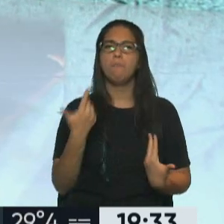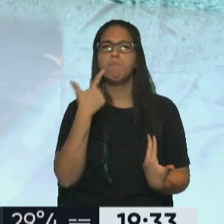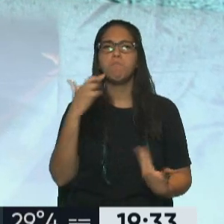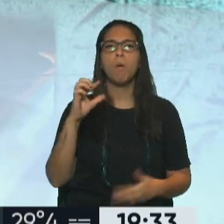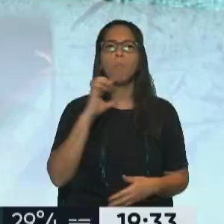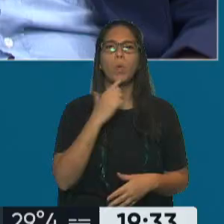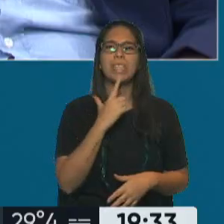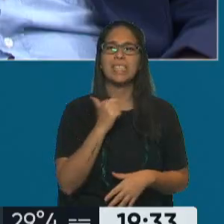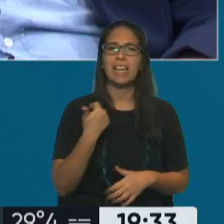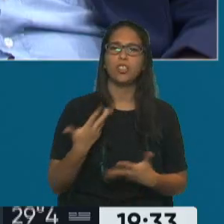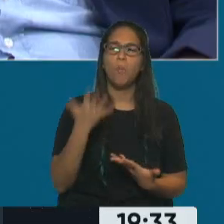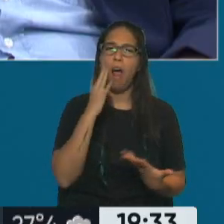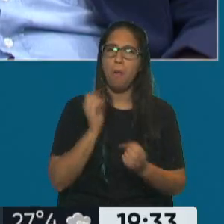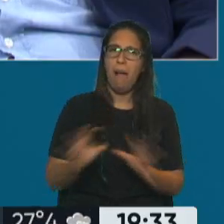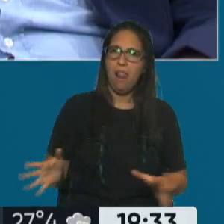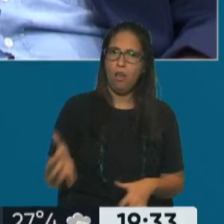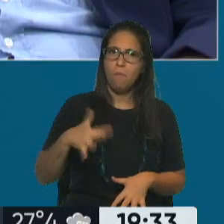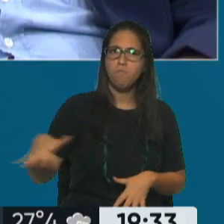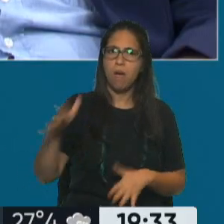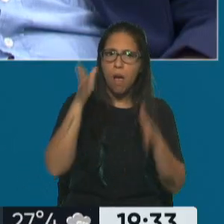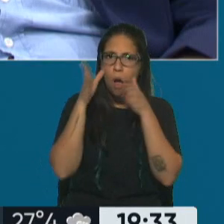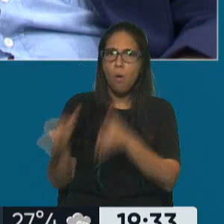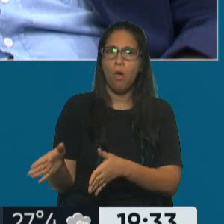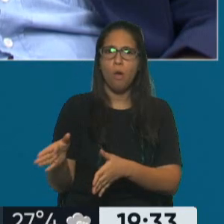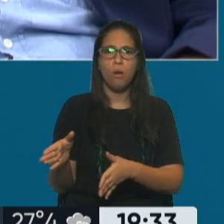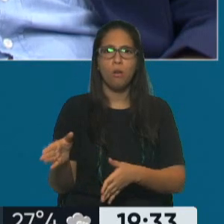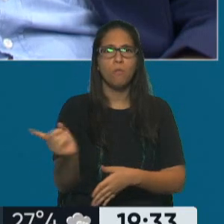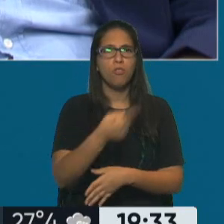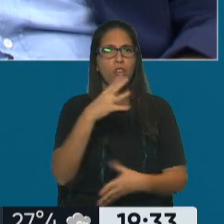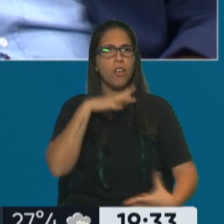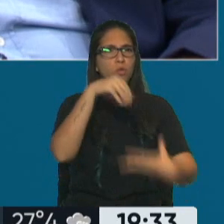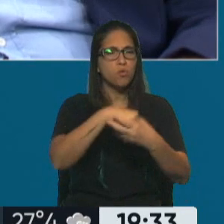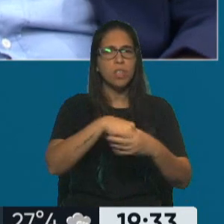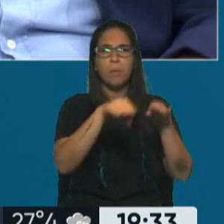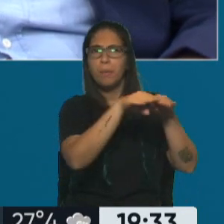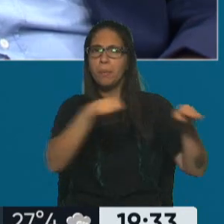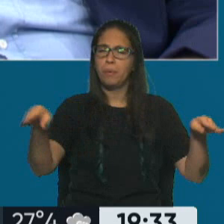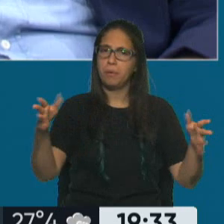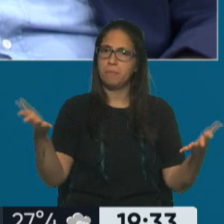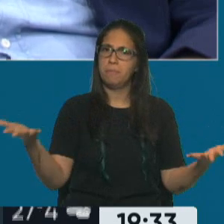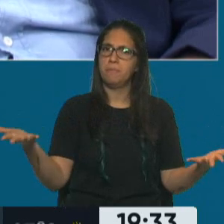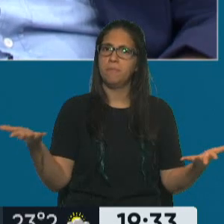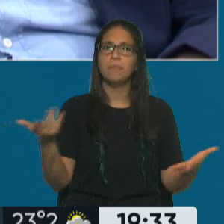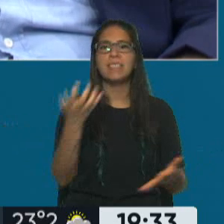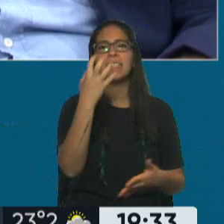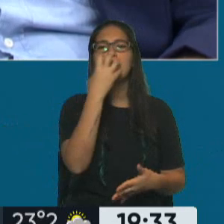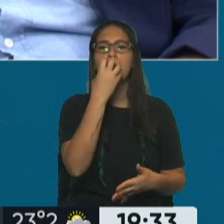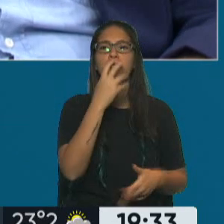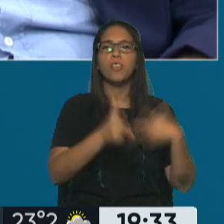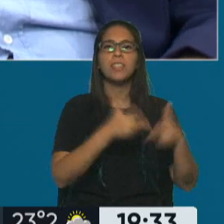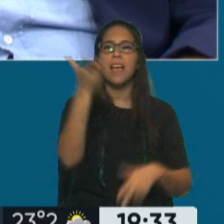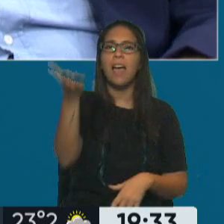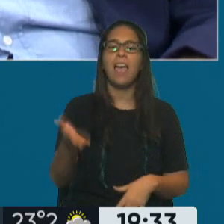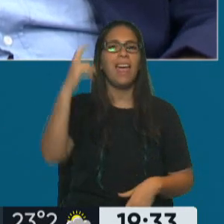parecido en esto de pensarnos en horizontal e inclusivos no bueno Sarmiento decía una palabra más linda que era el soberano